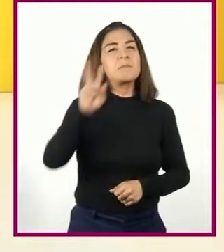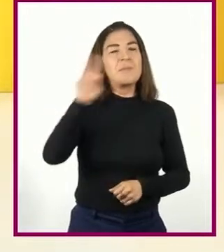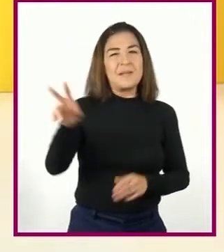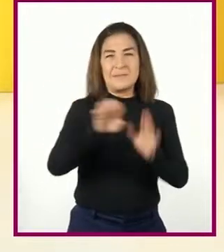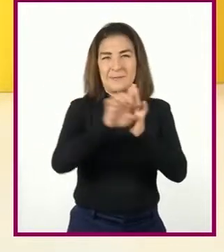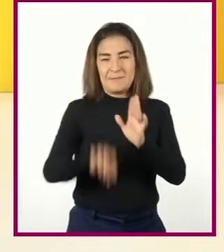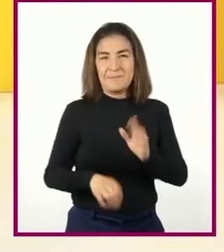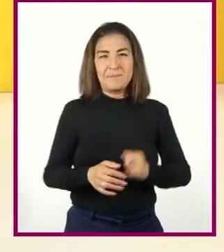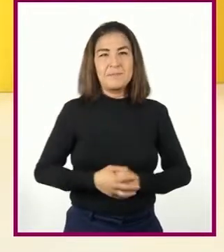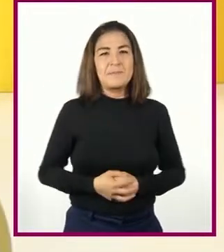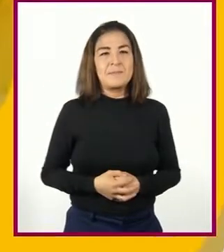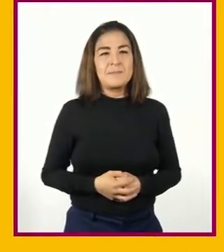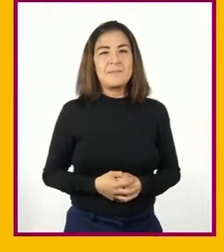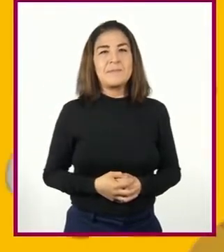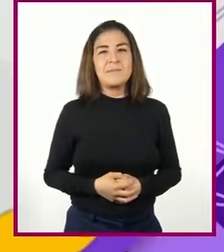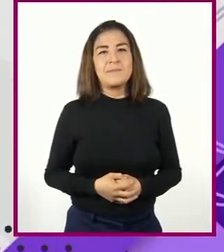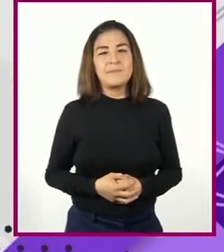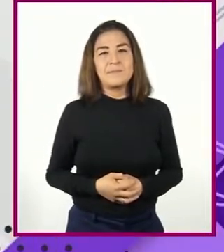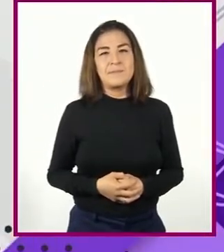algunos ejemplos.